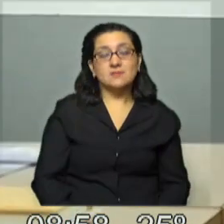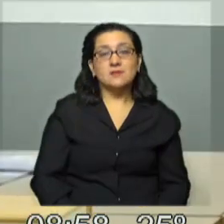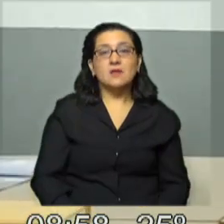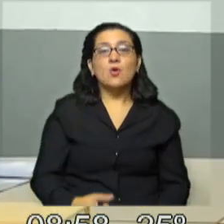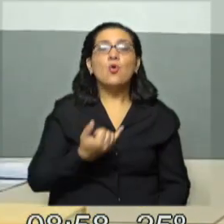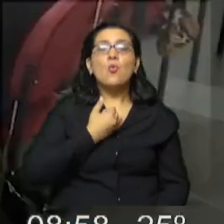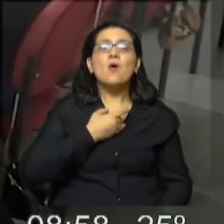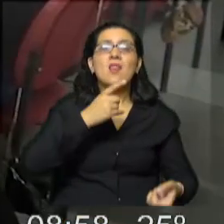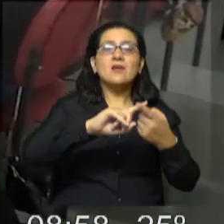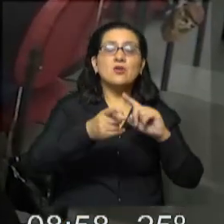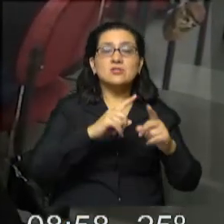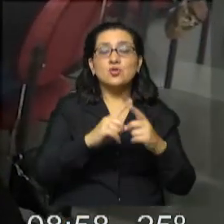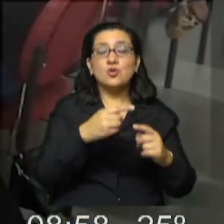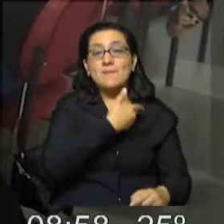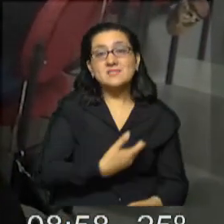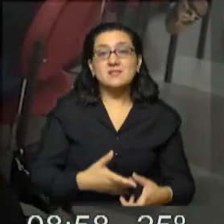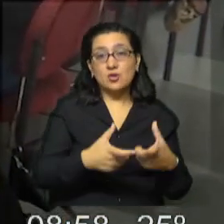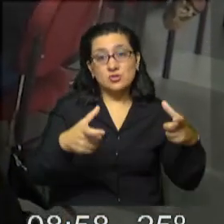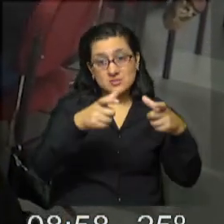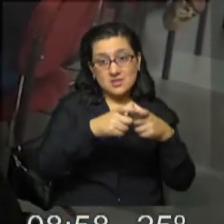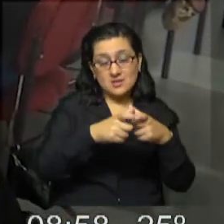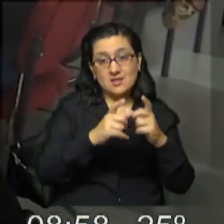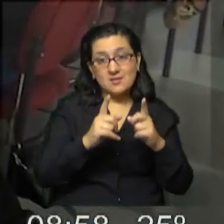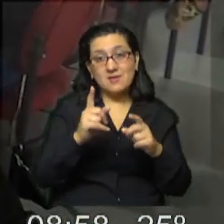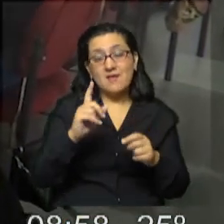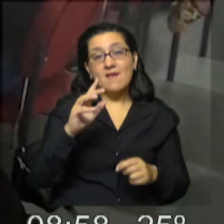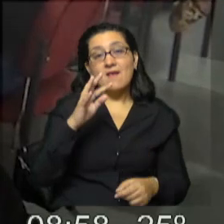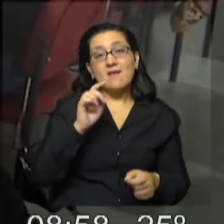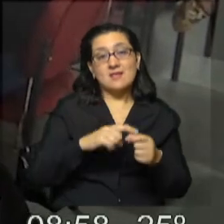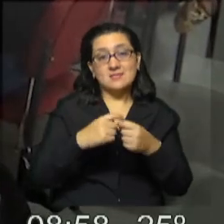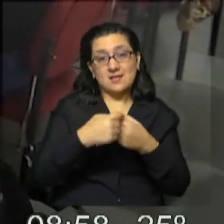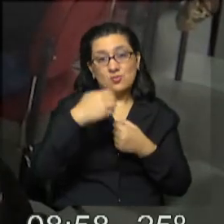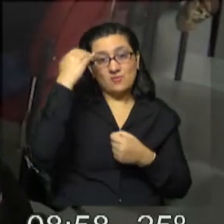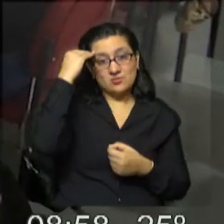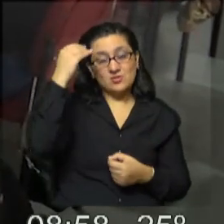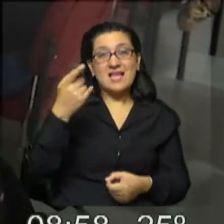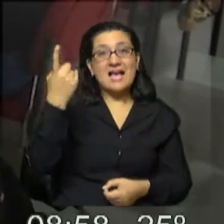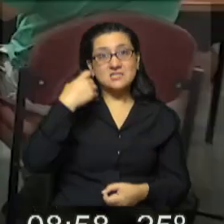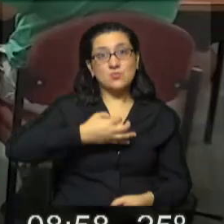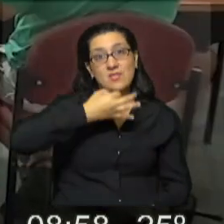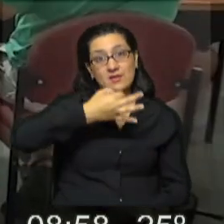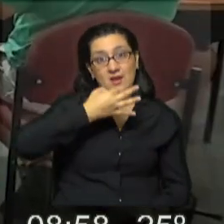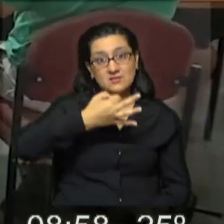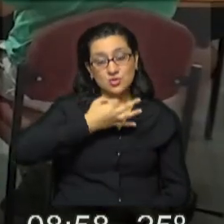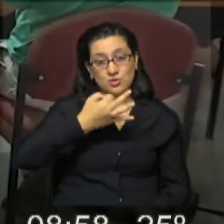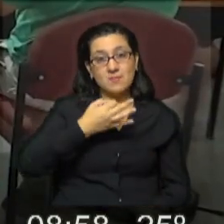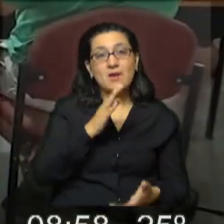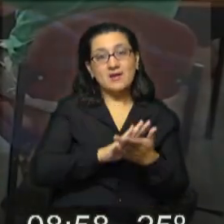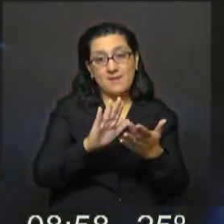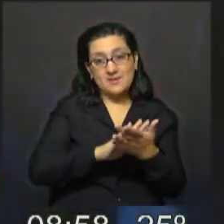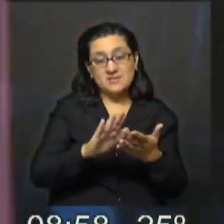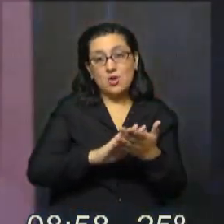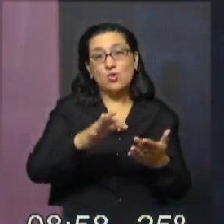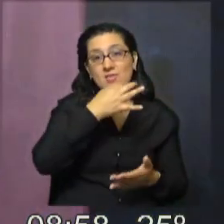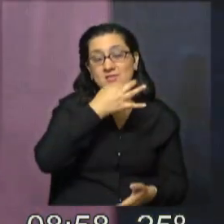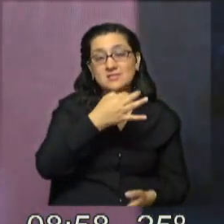la relación con Robert Silva y FENAPES? Digo, porque ayer tuvo algunas declaraciones, si te parece, vamos a repasar brevemente lo que